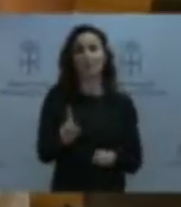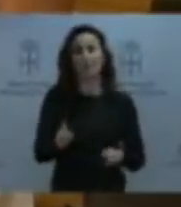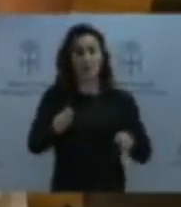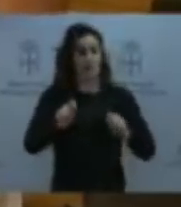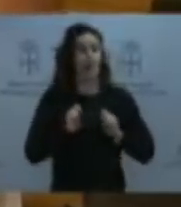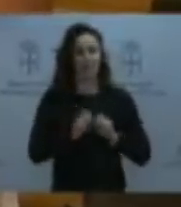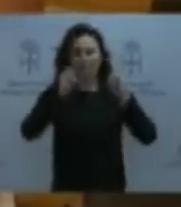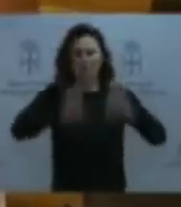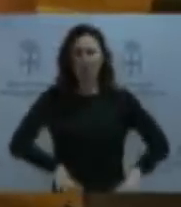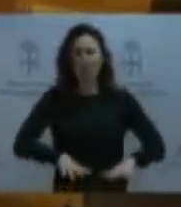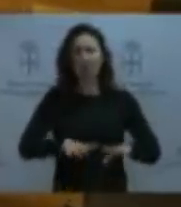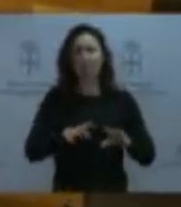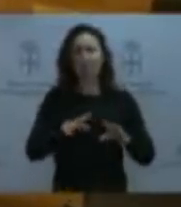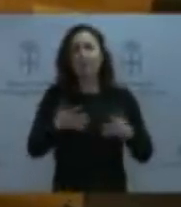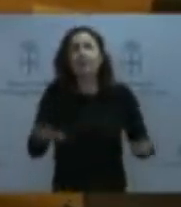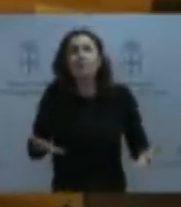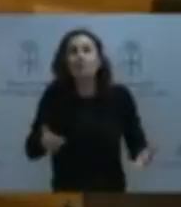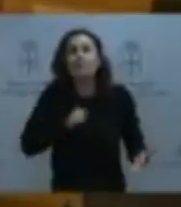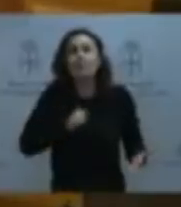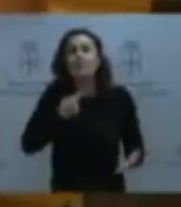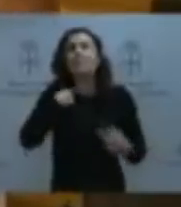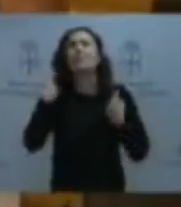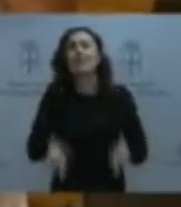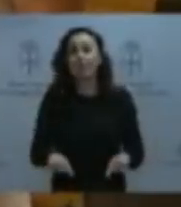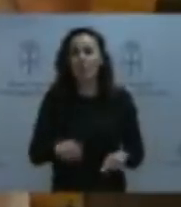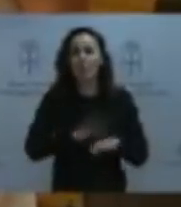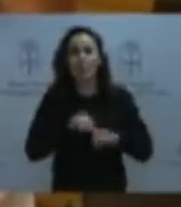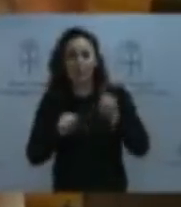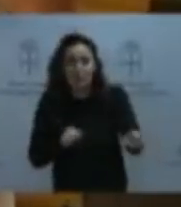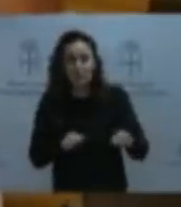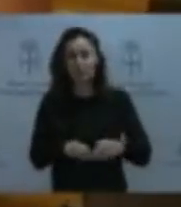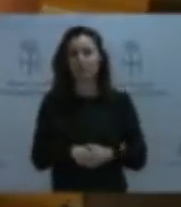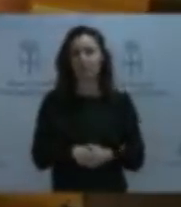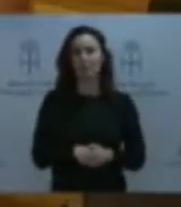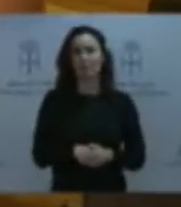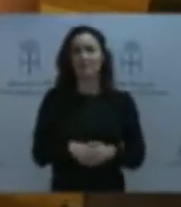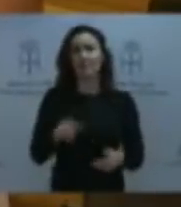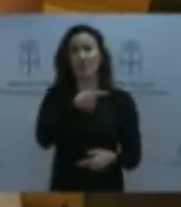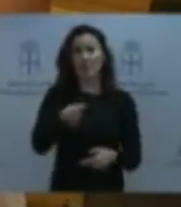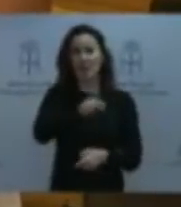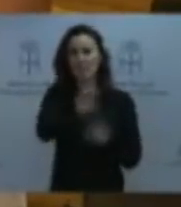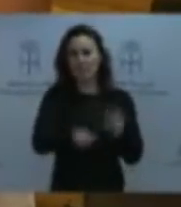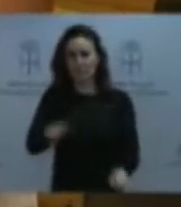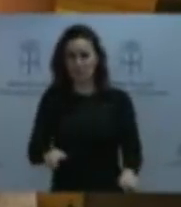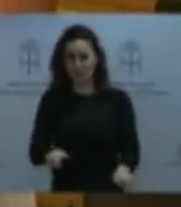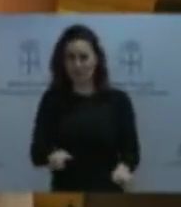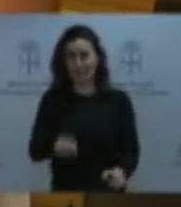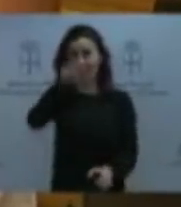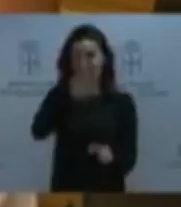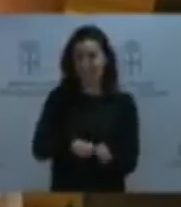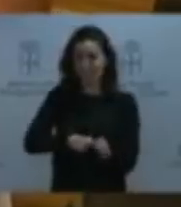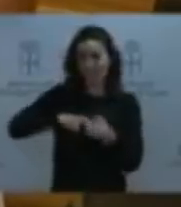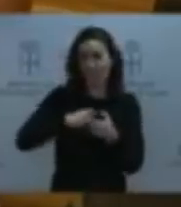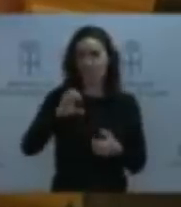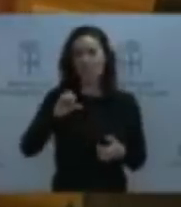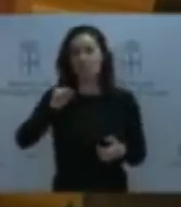oportunidad. Y después, cerca de 100 personas que integren el SAC como personal facultativo van a